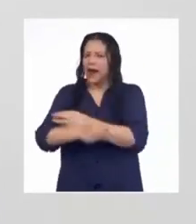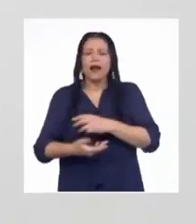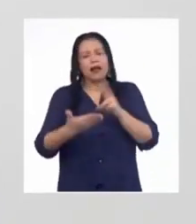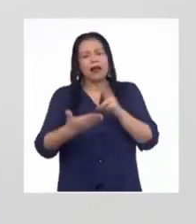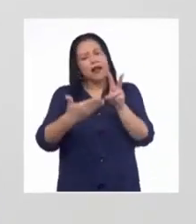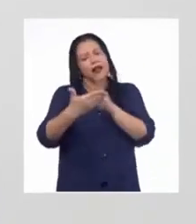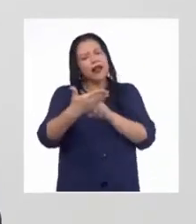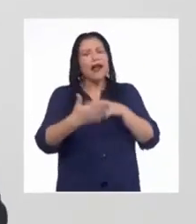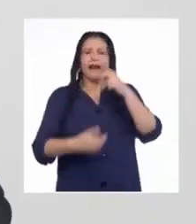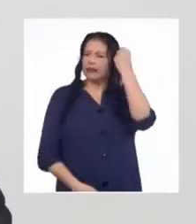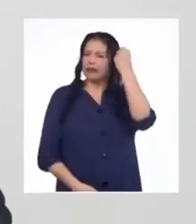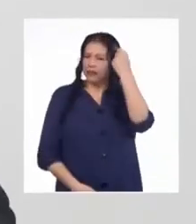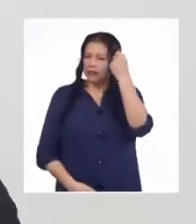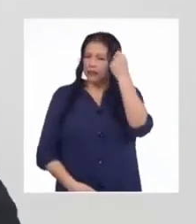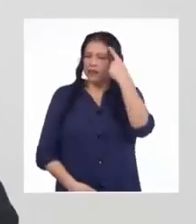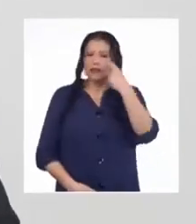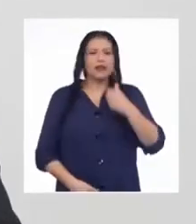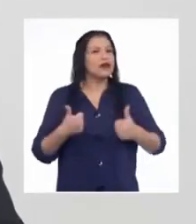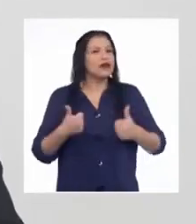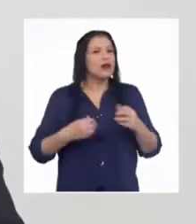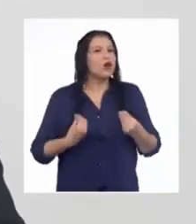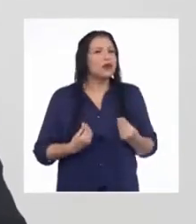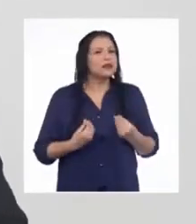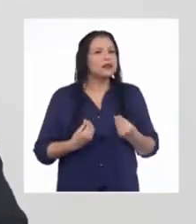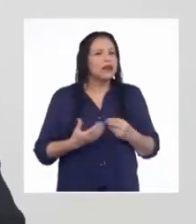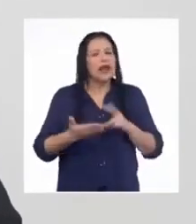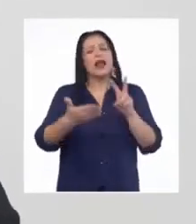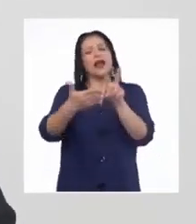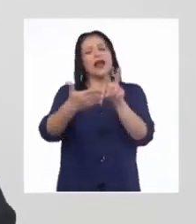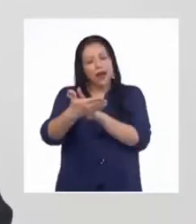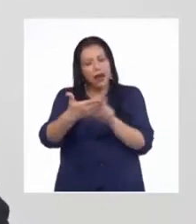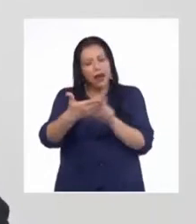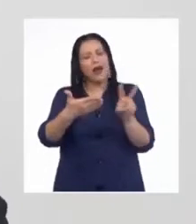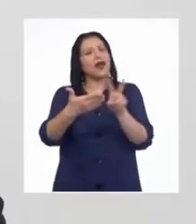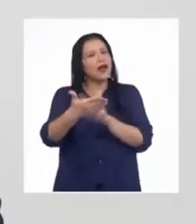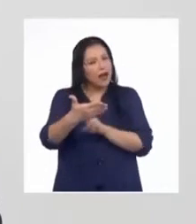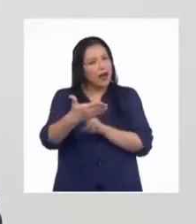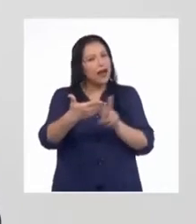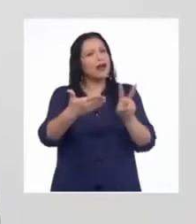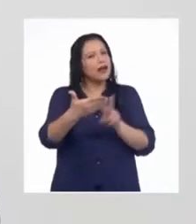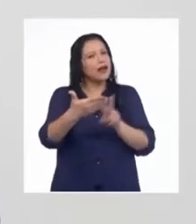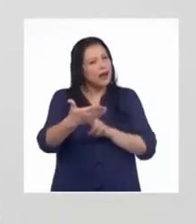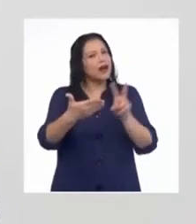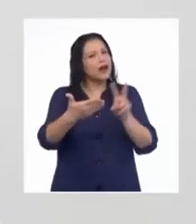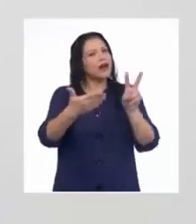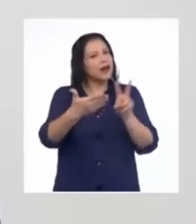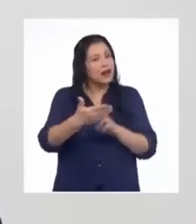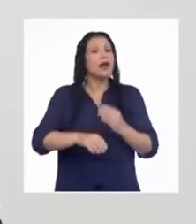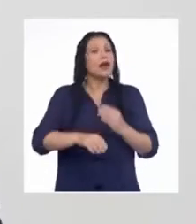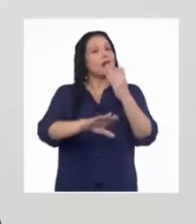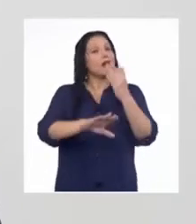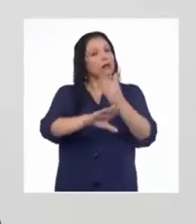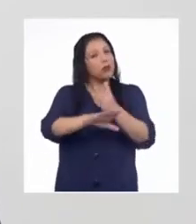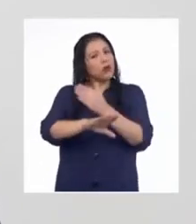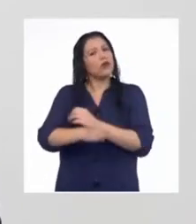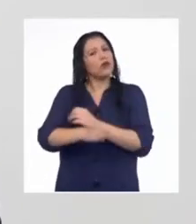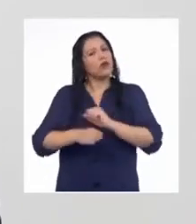comprensión lectora es leyendo. Poco a poco y